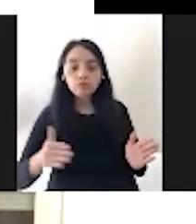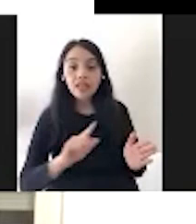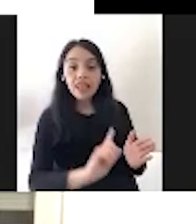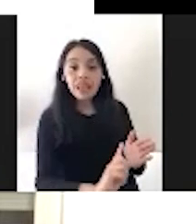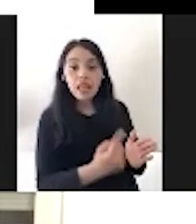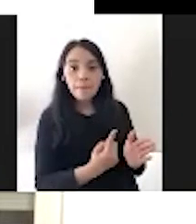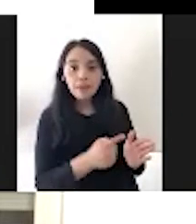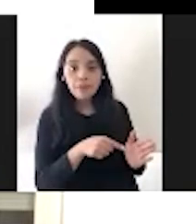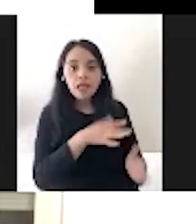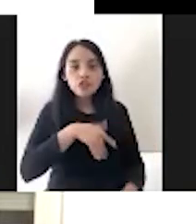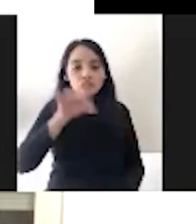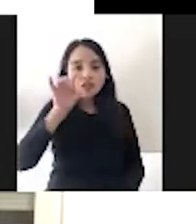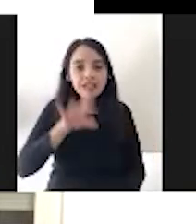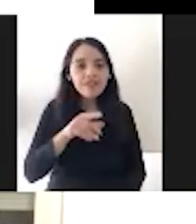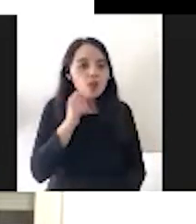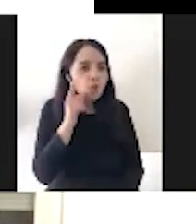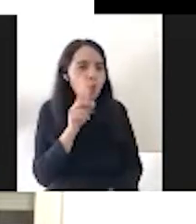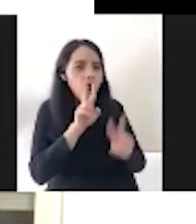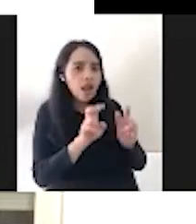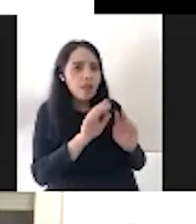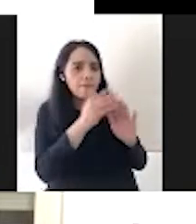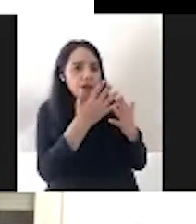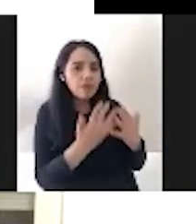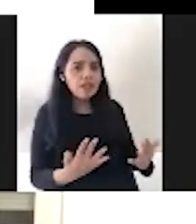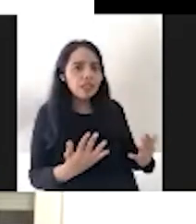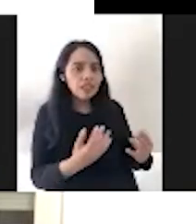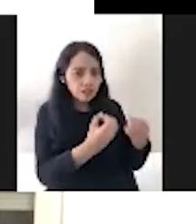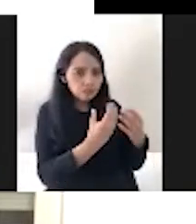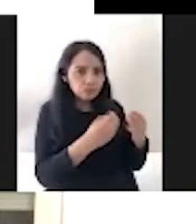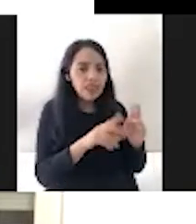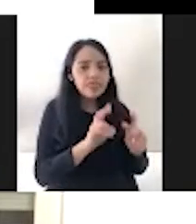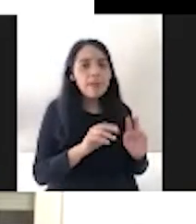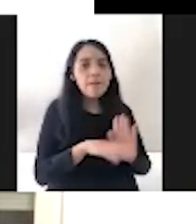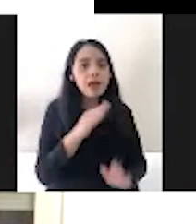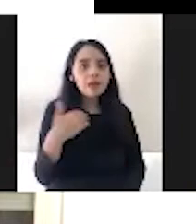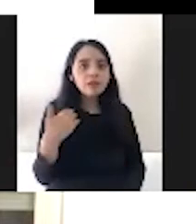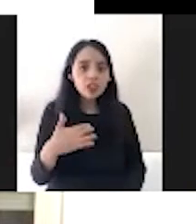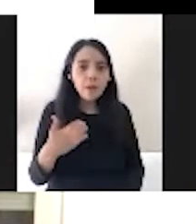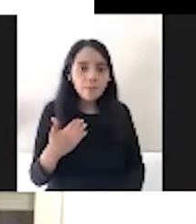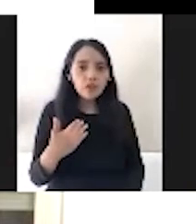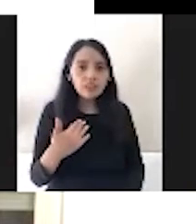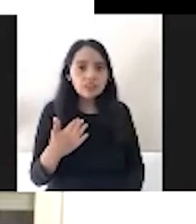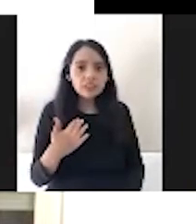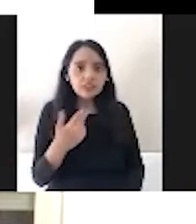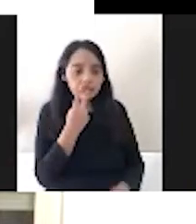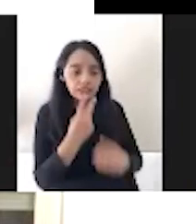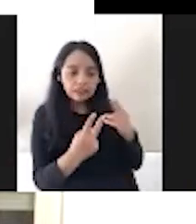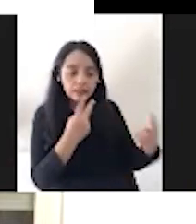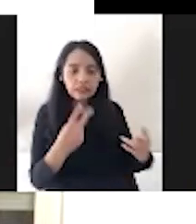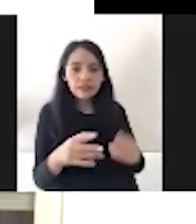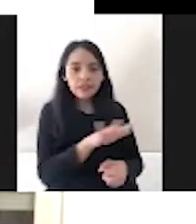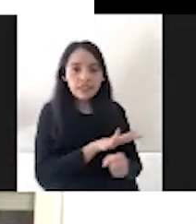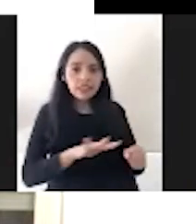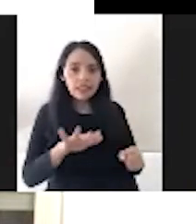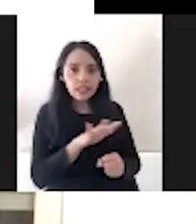saber cuáles eran los contenidos, cuáles eran los temas más trascendentales que estaban apareciendo y que habían aparecido en los